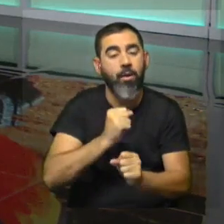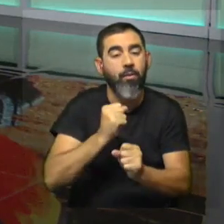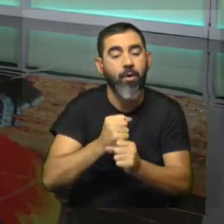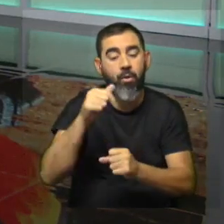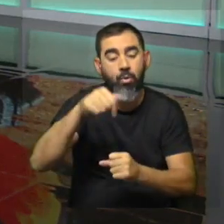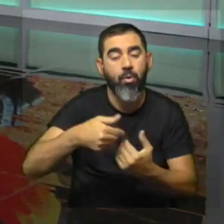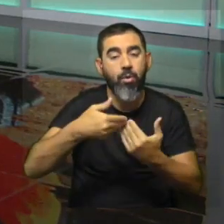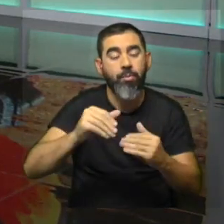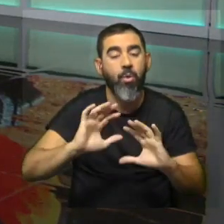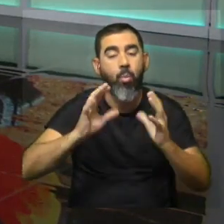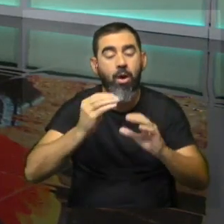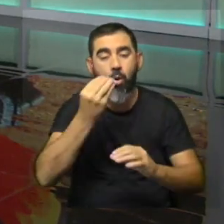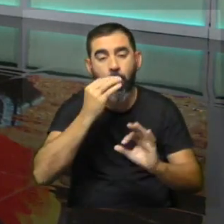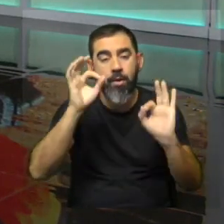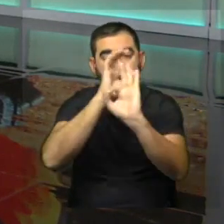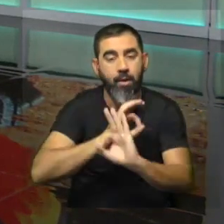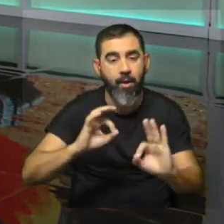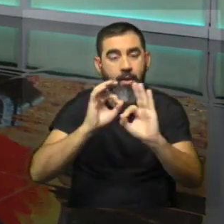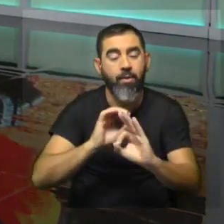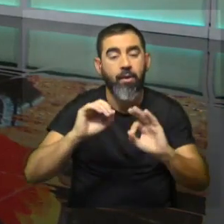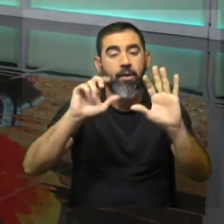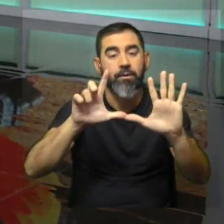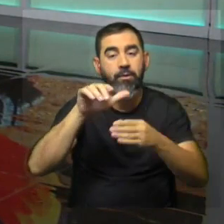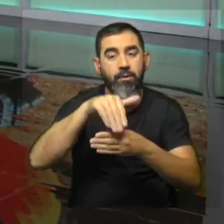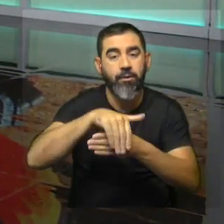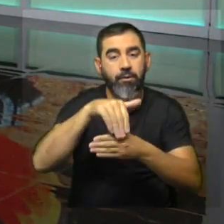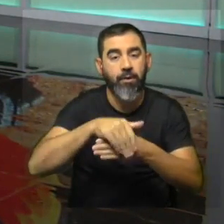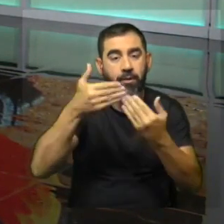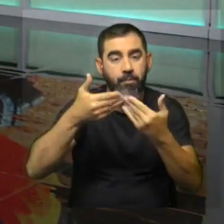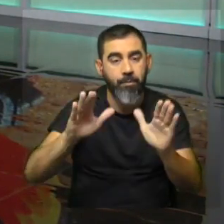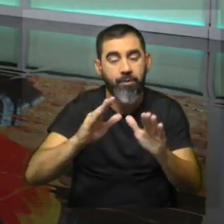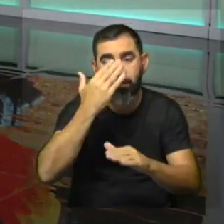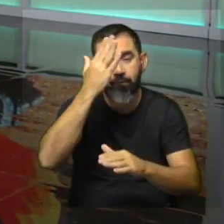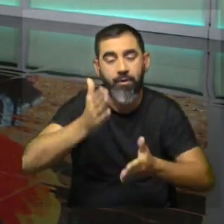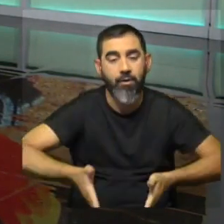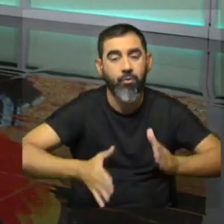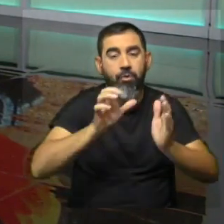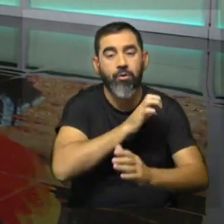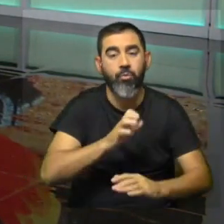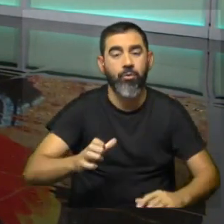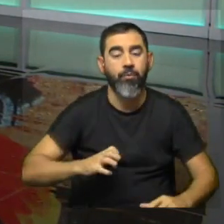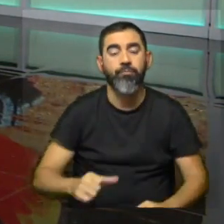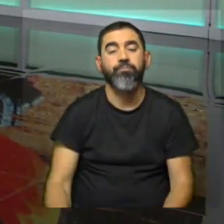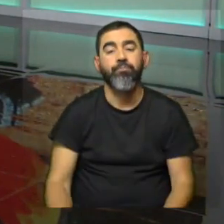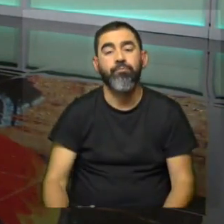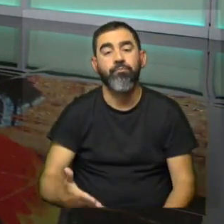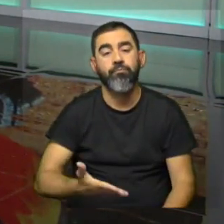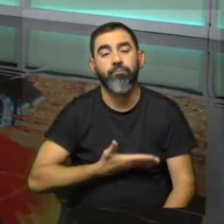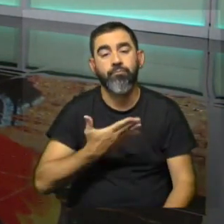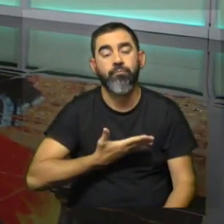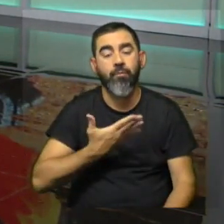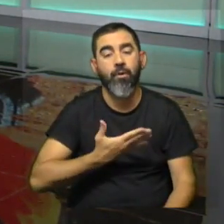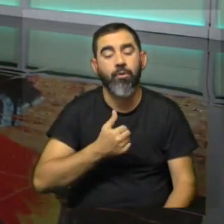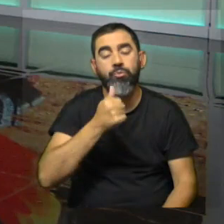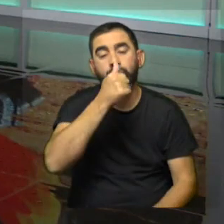comenzarán una huelga de hambre. Esto será a las 7 de la tarde frente a Torre Ejecutiva. Sí, reclaman medidas